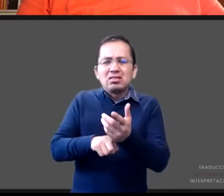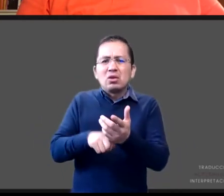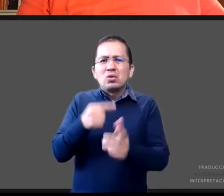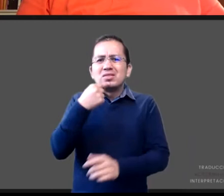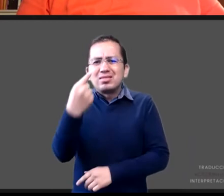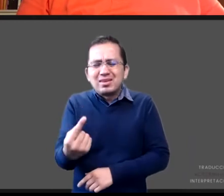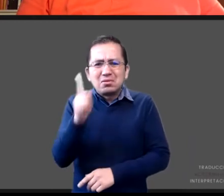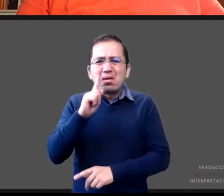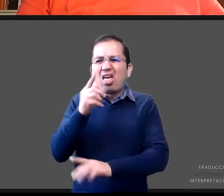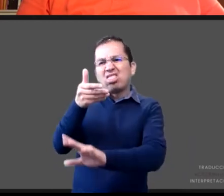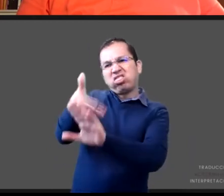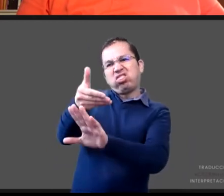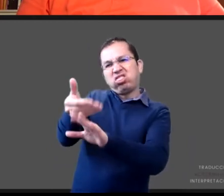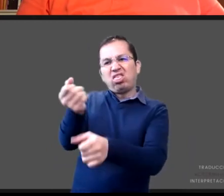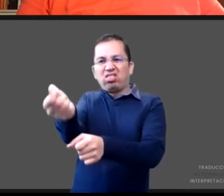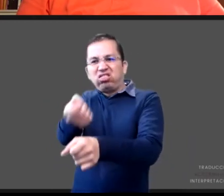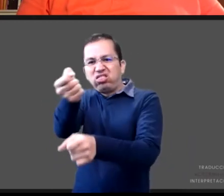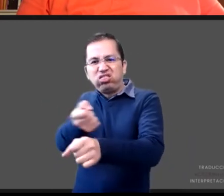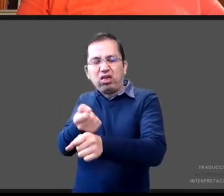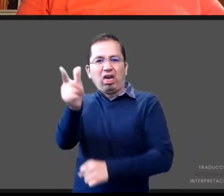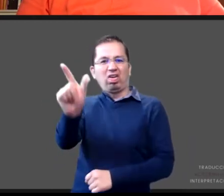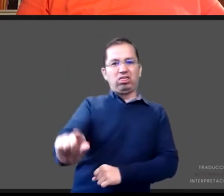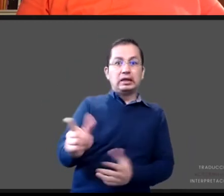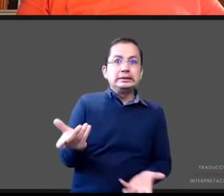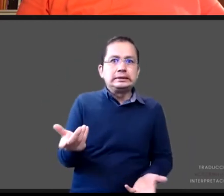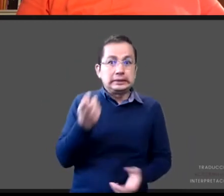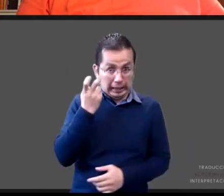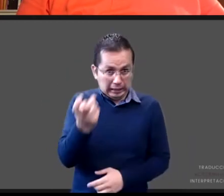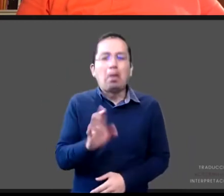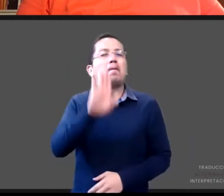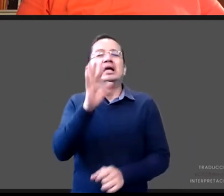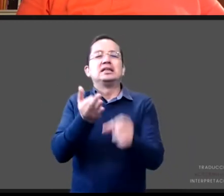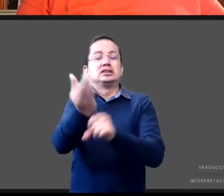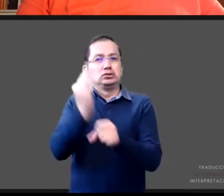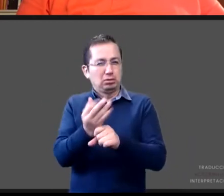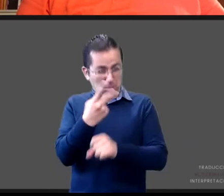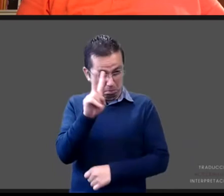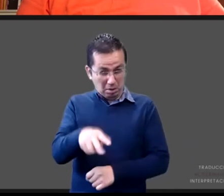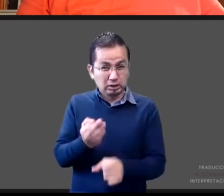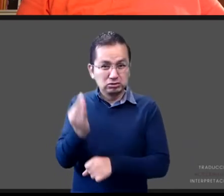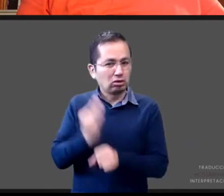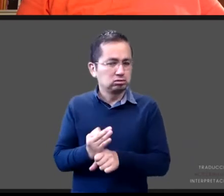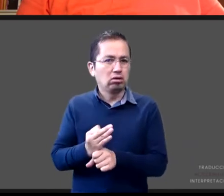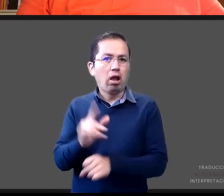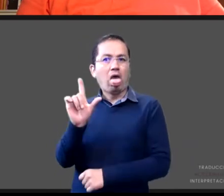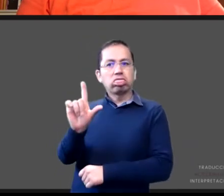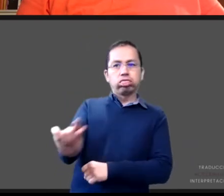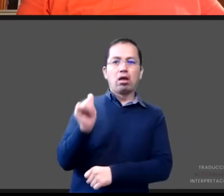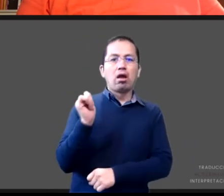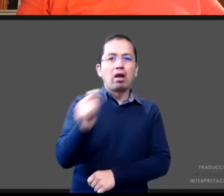cómicas, pero realmente no lo son. Y la segunda, que es un trabajo también muy profundo, es que tenemos que dar a las padres y las